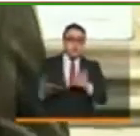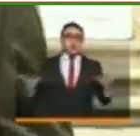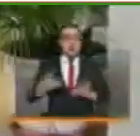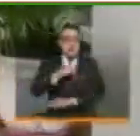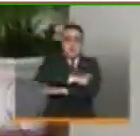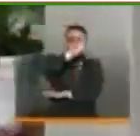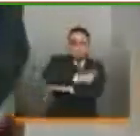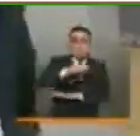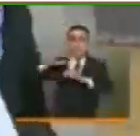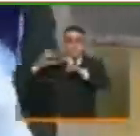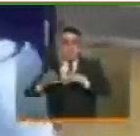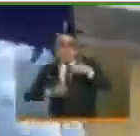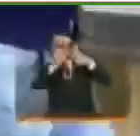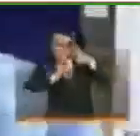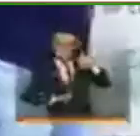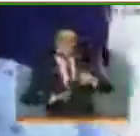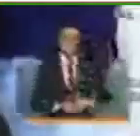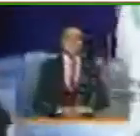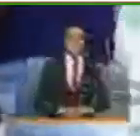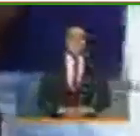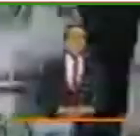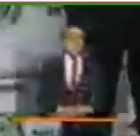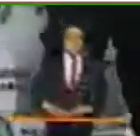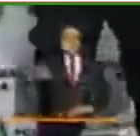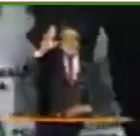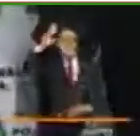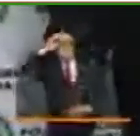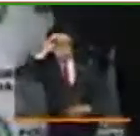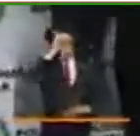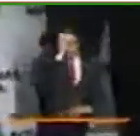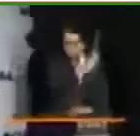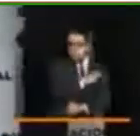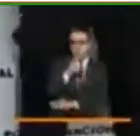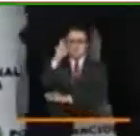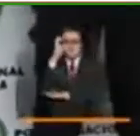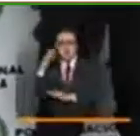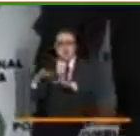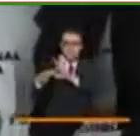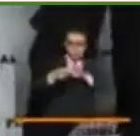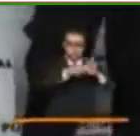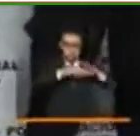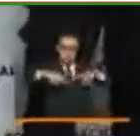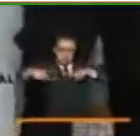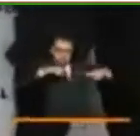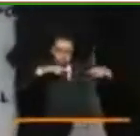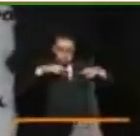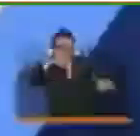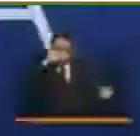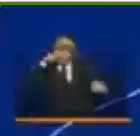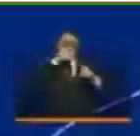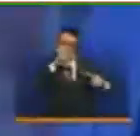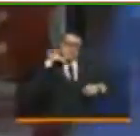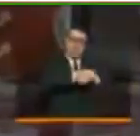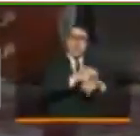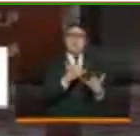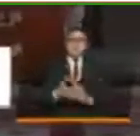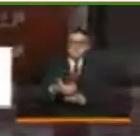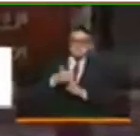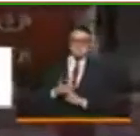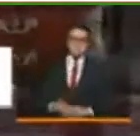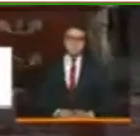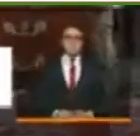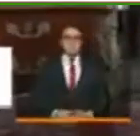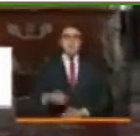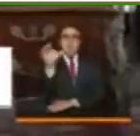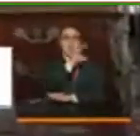el Caquetá. Gracias al trabajo coordinado de las fuerzas militares, policía y fiscalía, este hombre ya fue cobijado con medida de aseguramiento. Colombia y